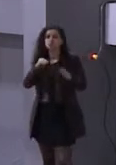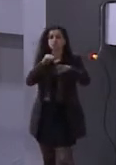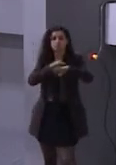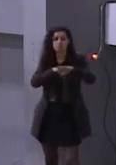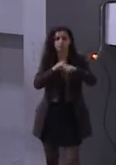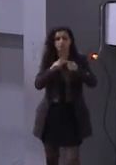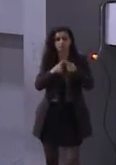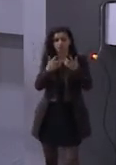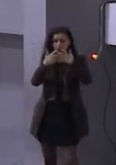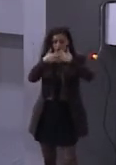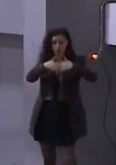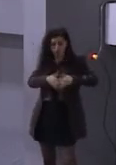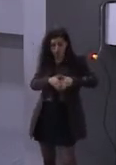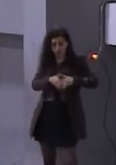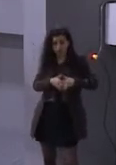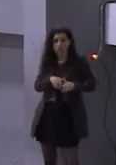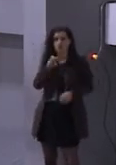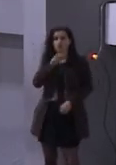funcionamiento,